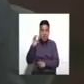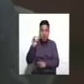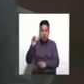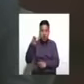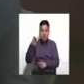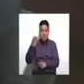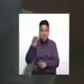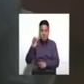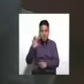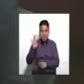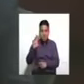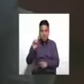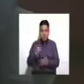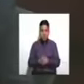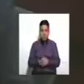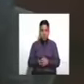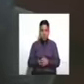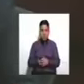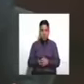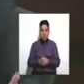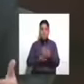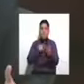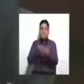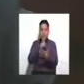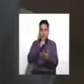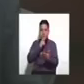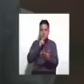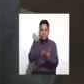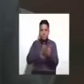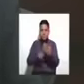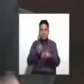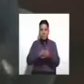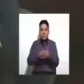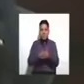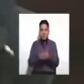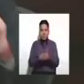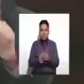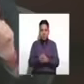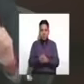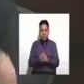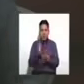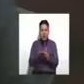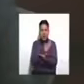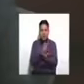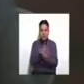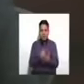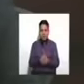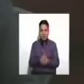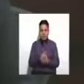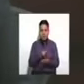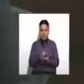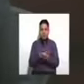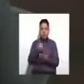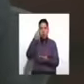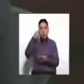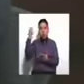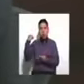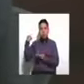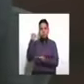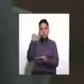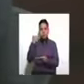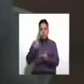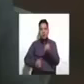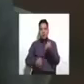también reflejados en el pago de impuestos de renta y crédito del sector petrolero, jamás se pensó en capitalizar